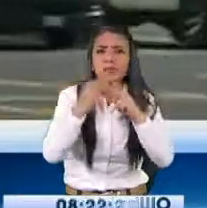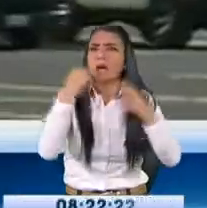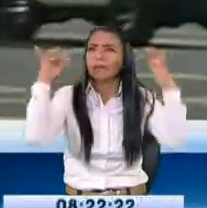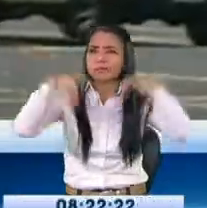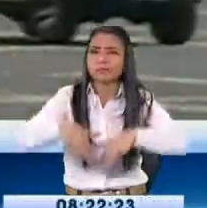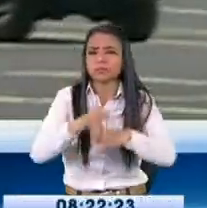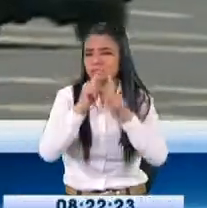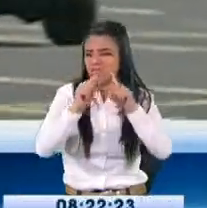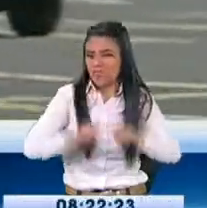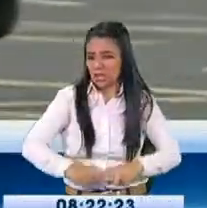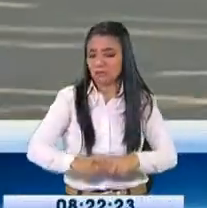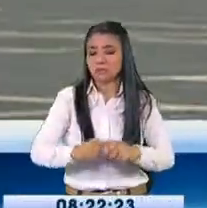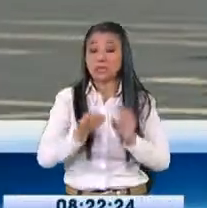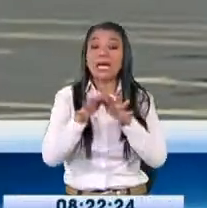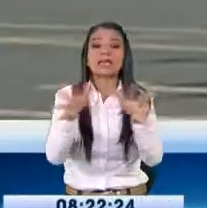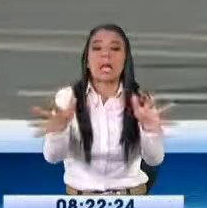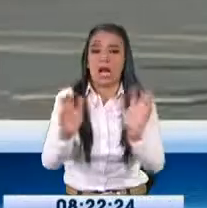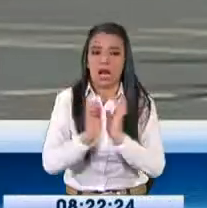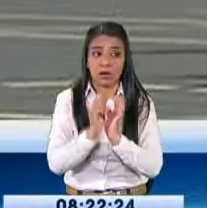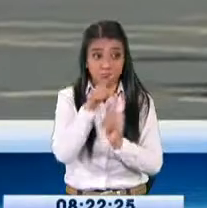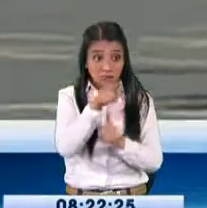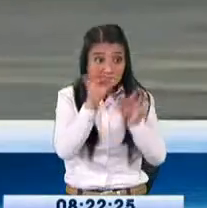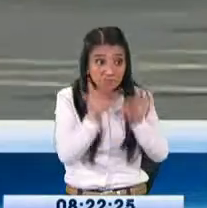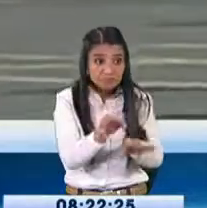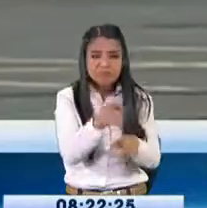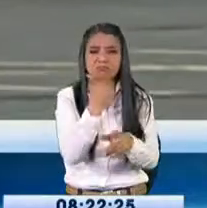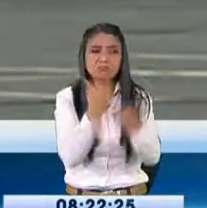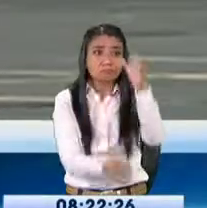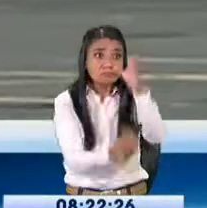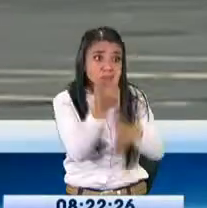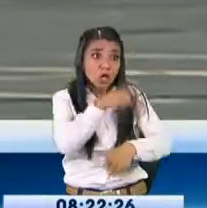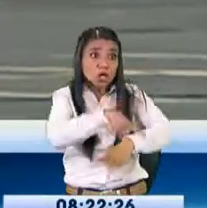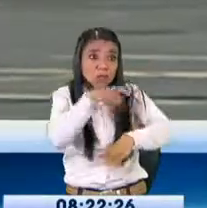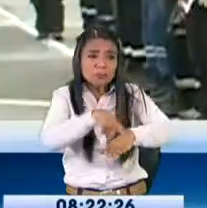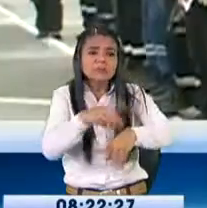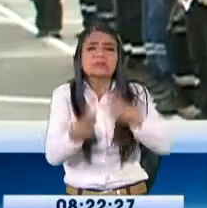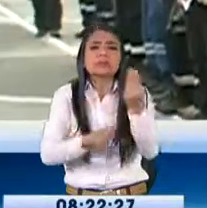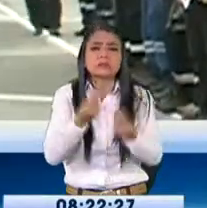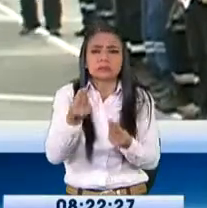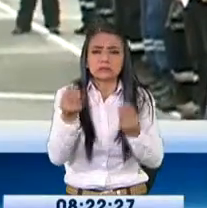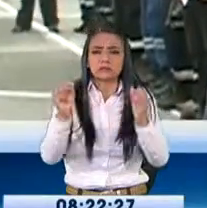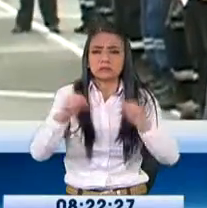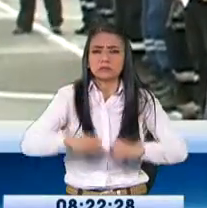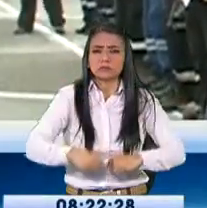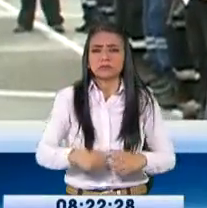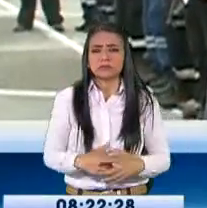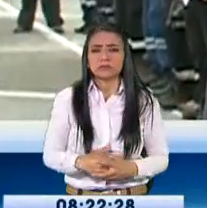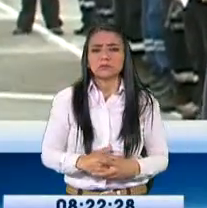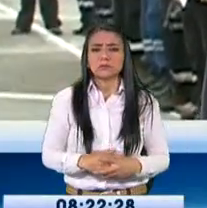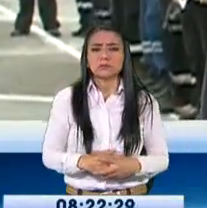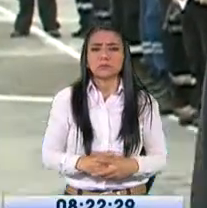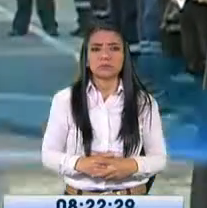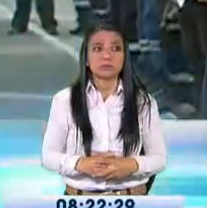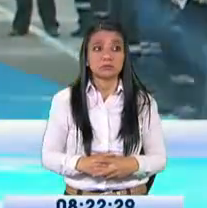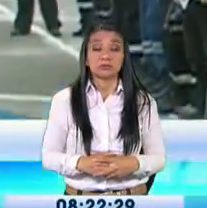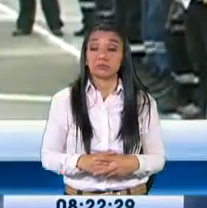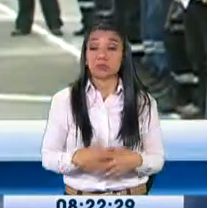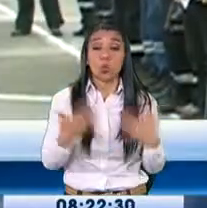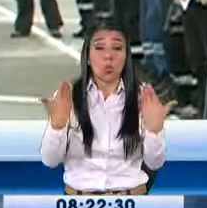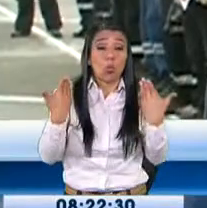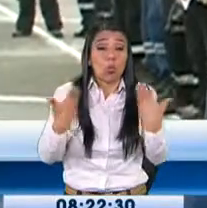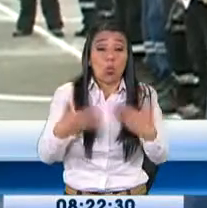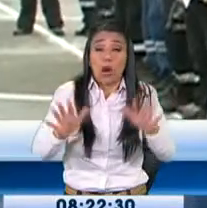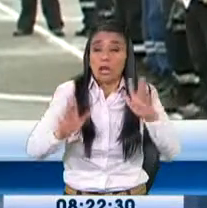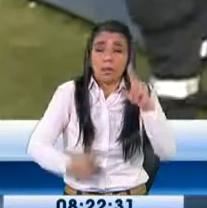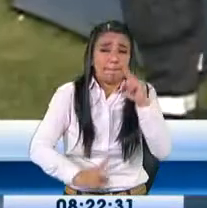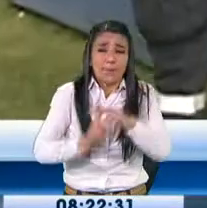general. Esto como preparación de los especialistas ante una posible erupción del volcán Cotopaxi. Y tener la capacidad de responder a cualquier